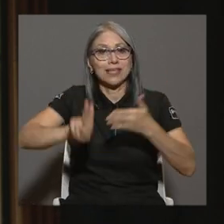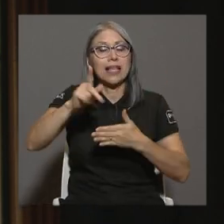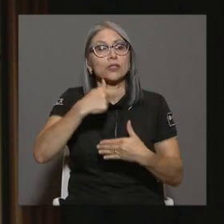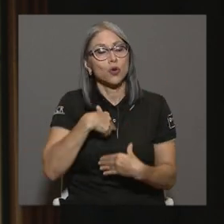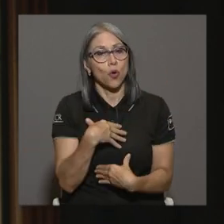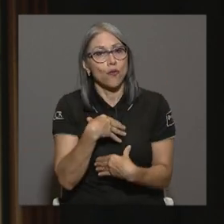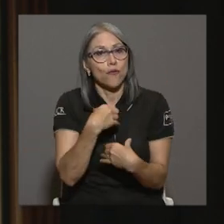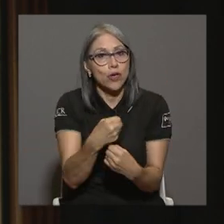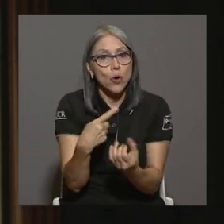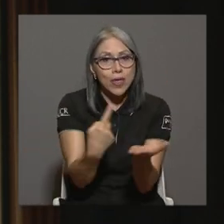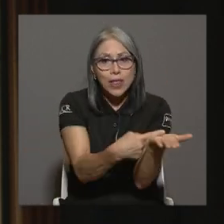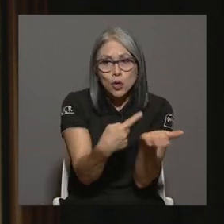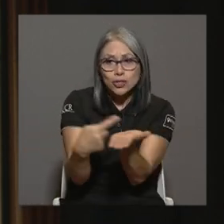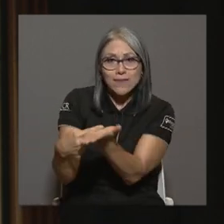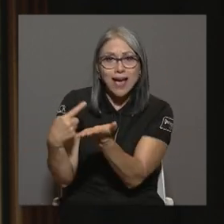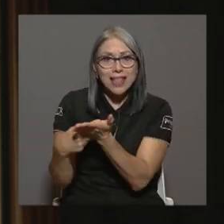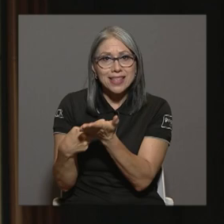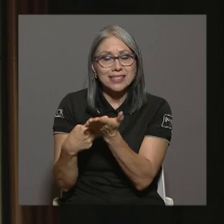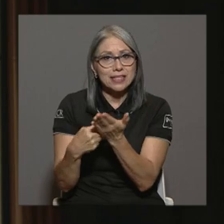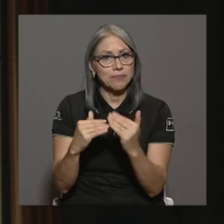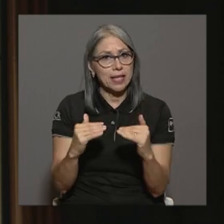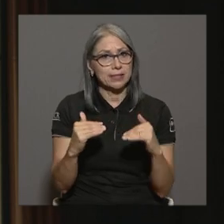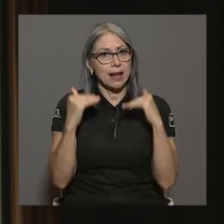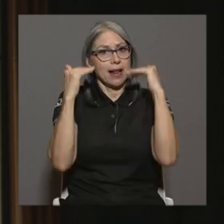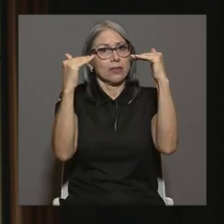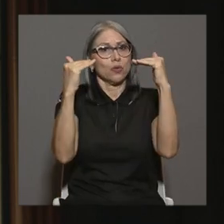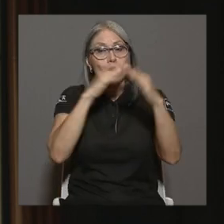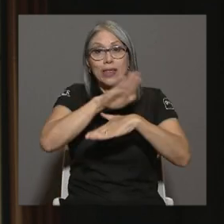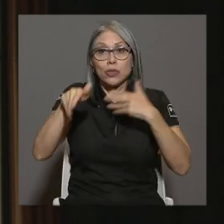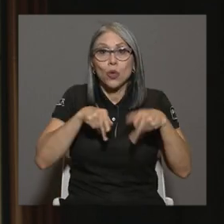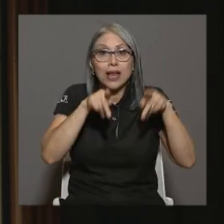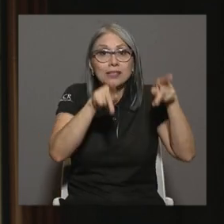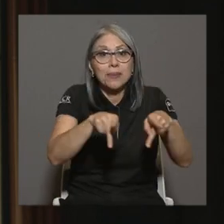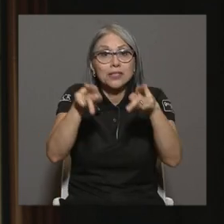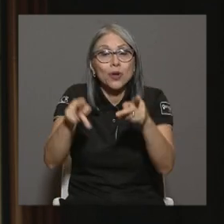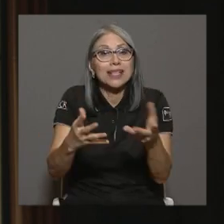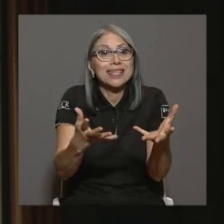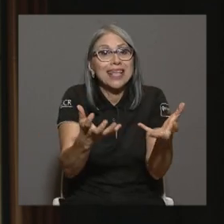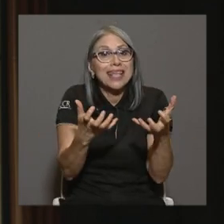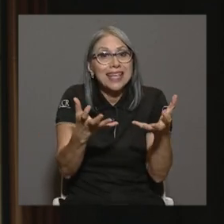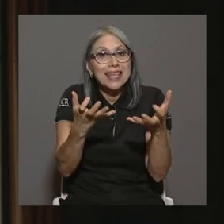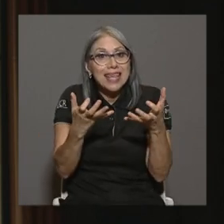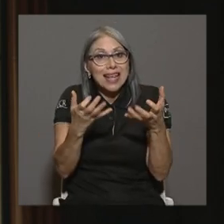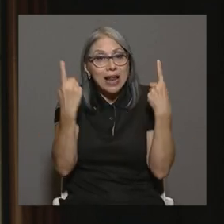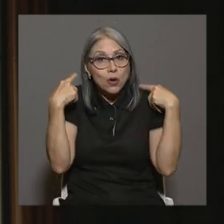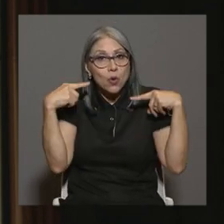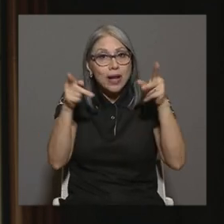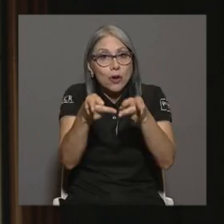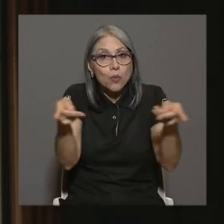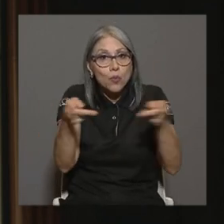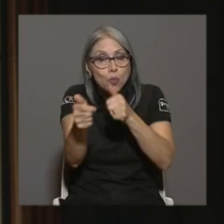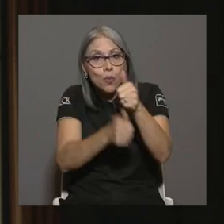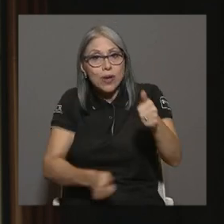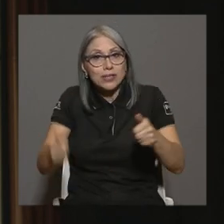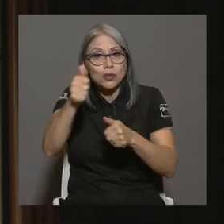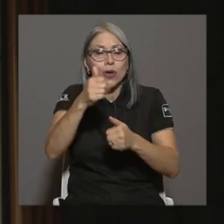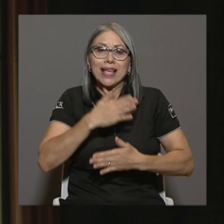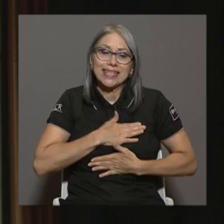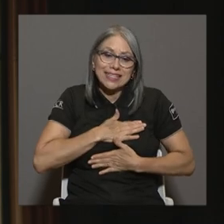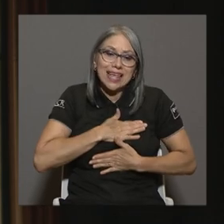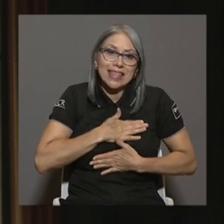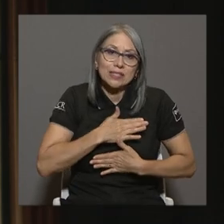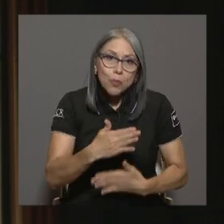los debates estarán a la altura y que toda persona que aspire esté dispuesta a anteponer los